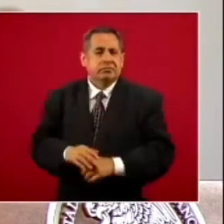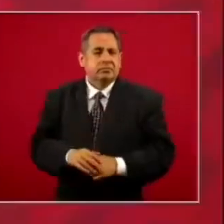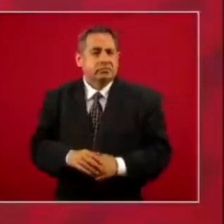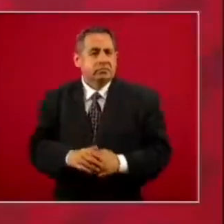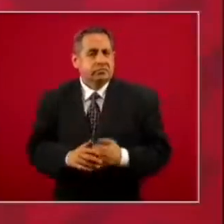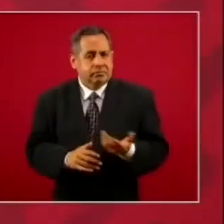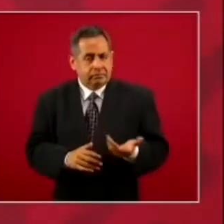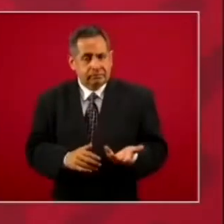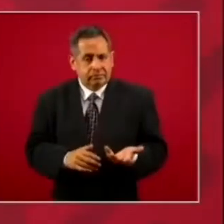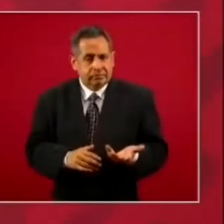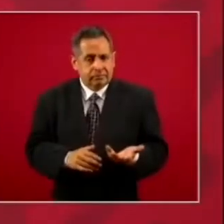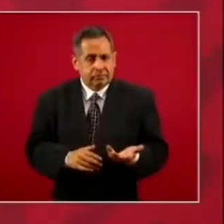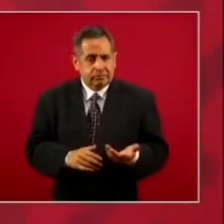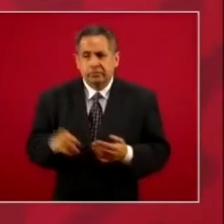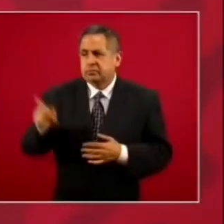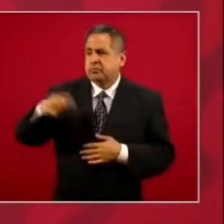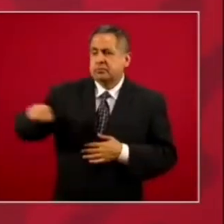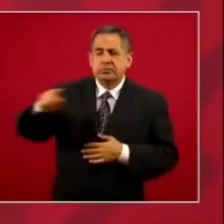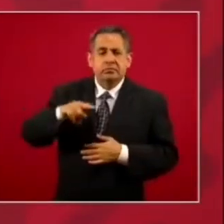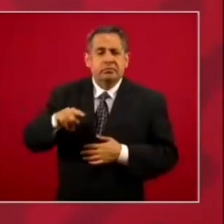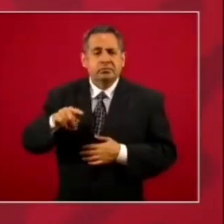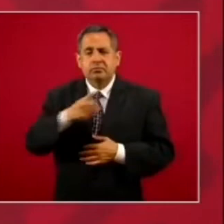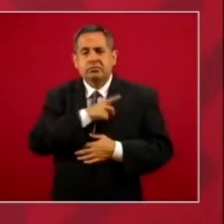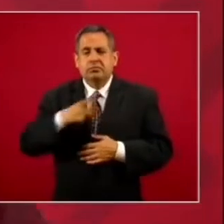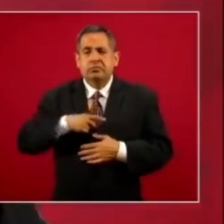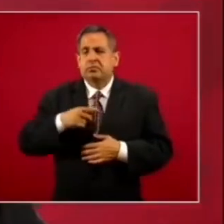que no se declare una guerra